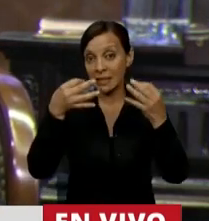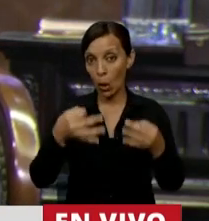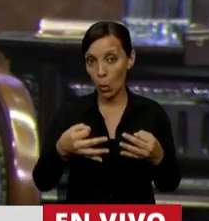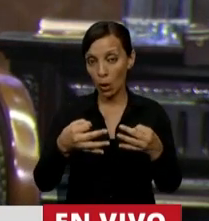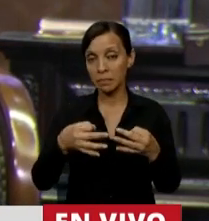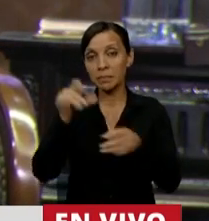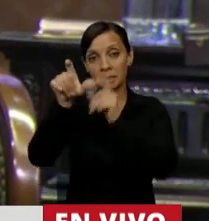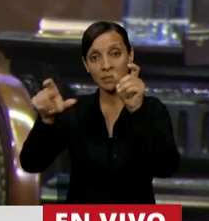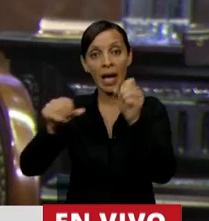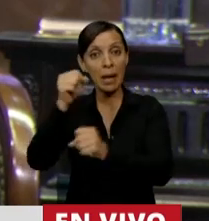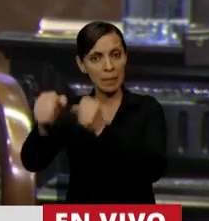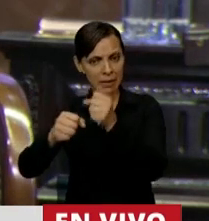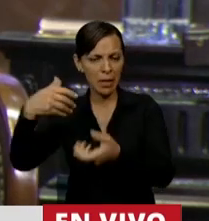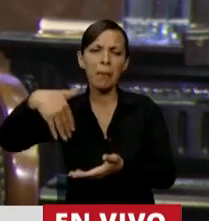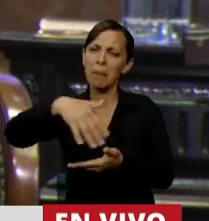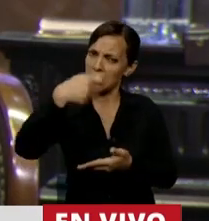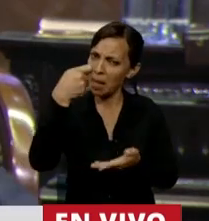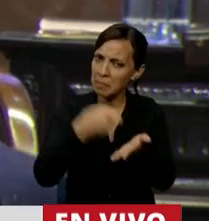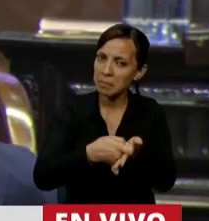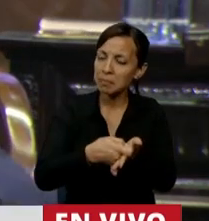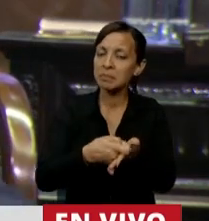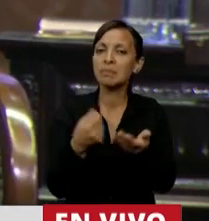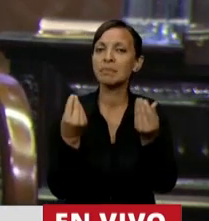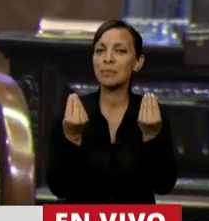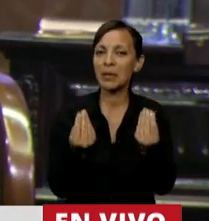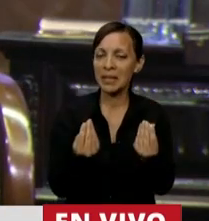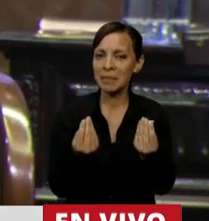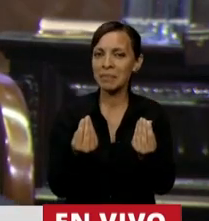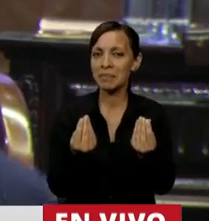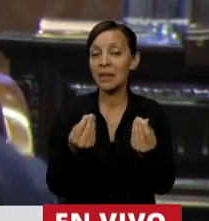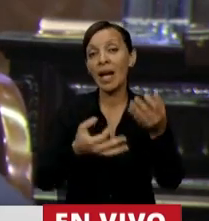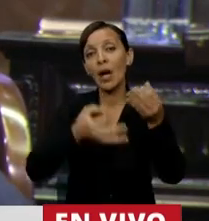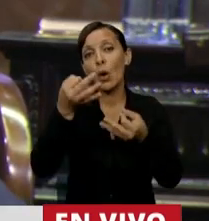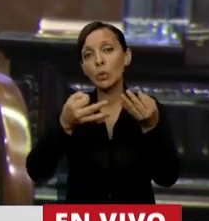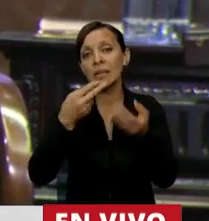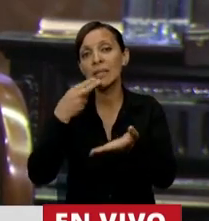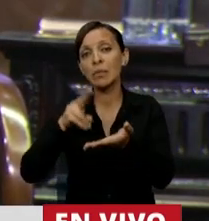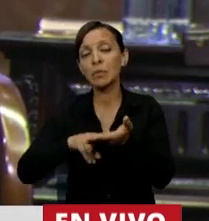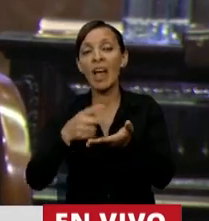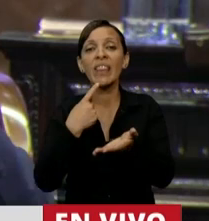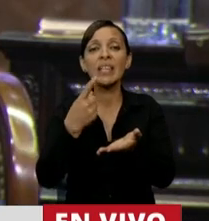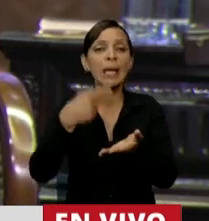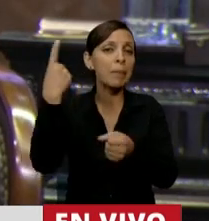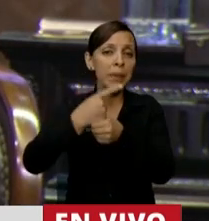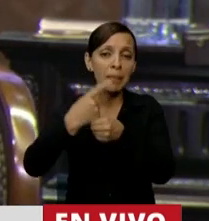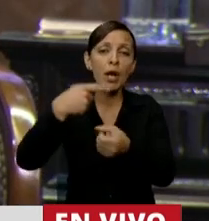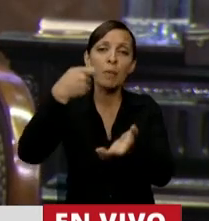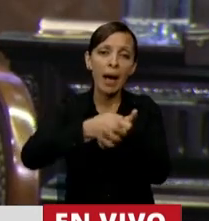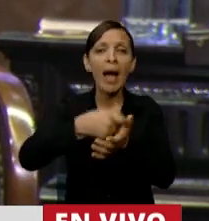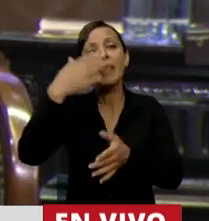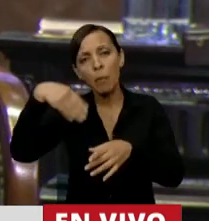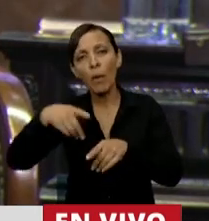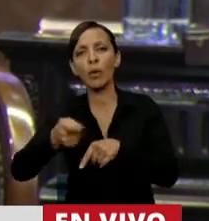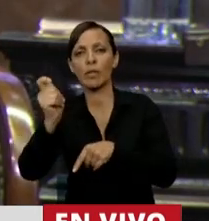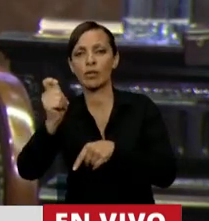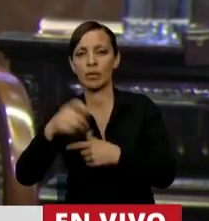Los empresarios van a pagar, ¿sabe por qué? Porque en la justicia tributaria primero hay que pagar para después hacer juicio.